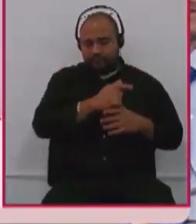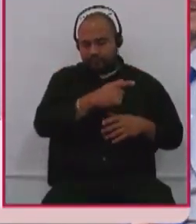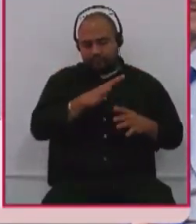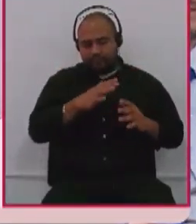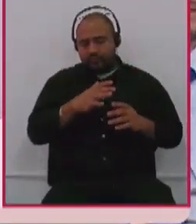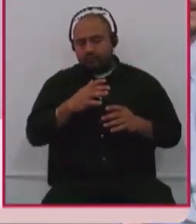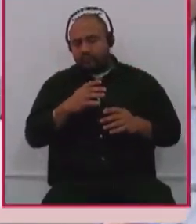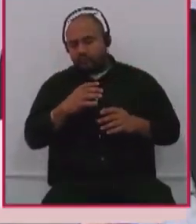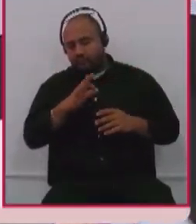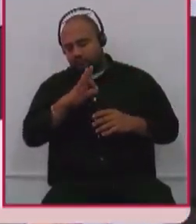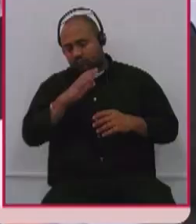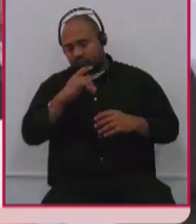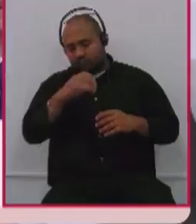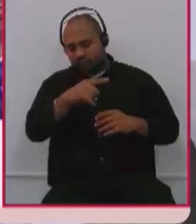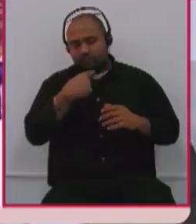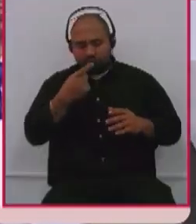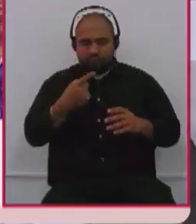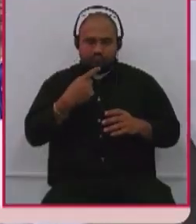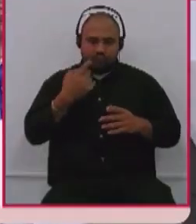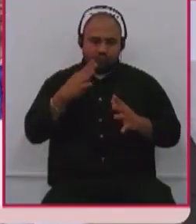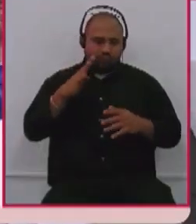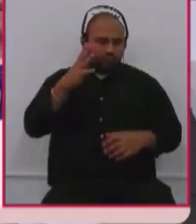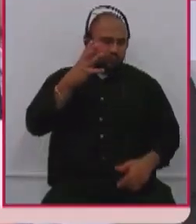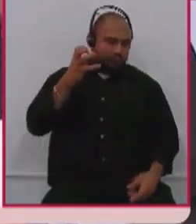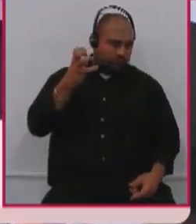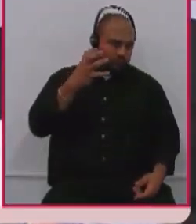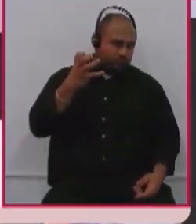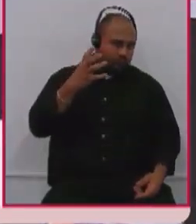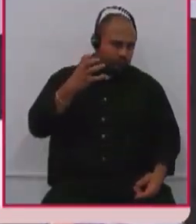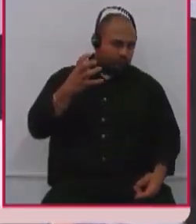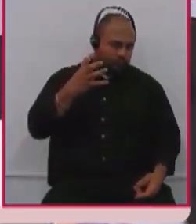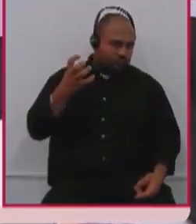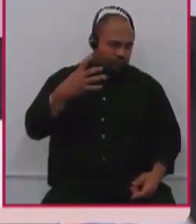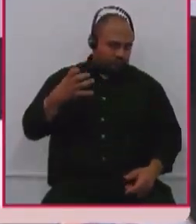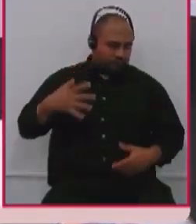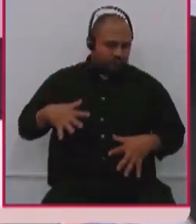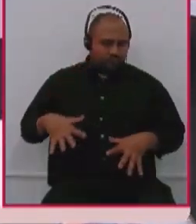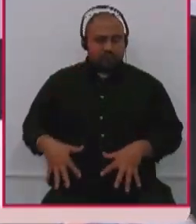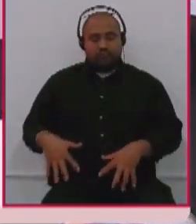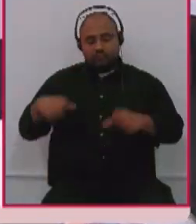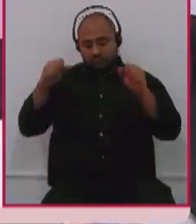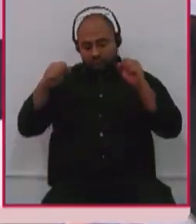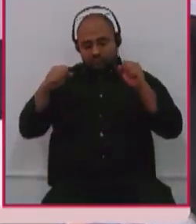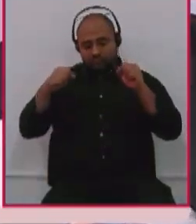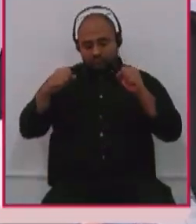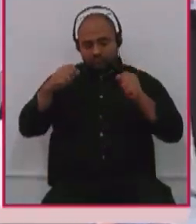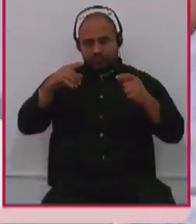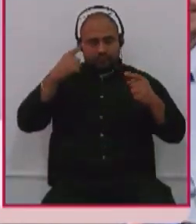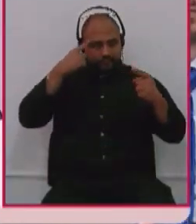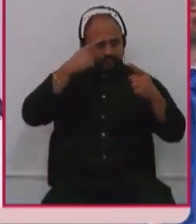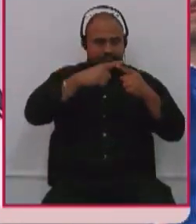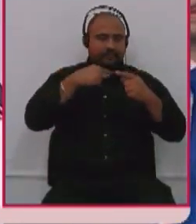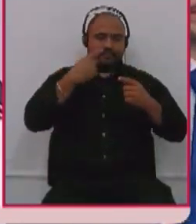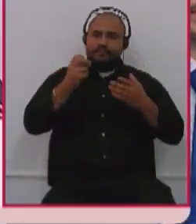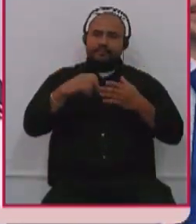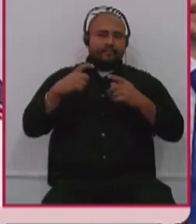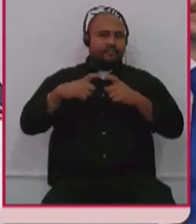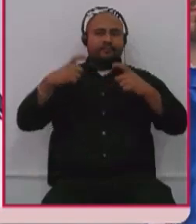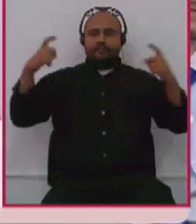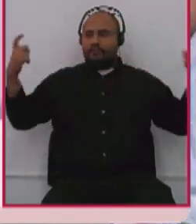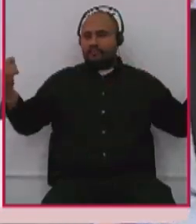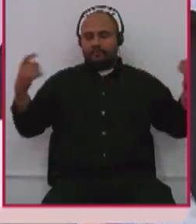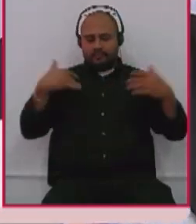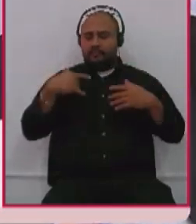momento llevamos 400.000 onzas más o menos recuperadas, ¿no? Pero la proyección es mucho más grande, que lo tenemos en un